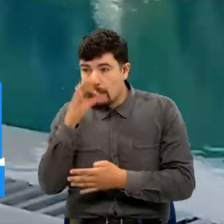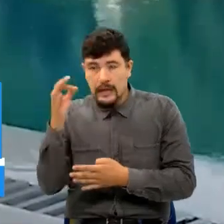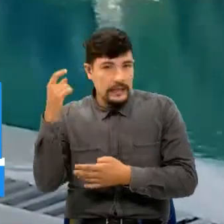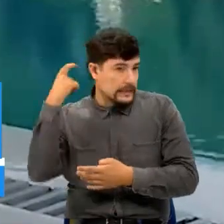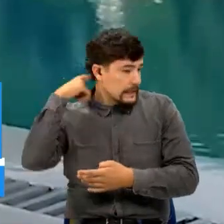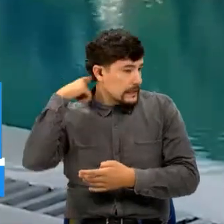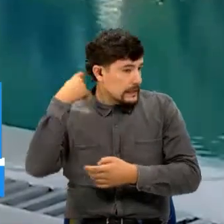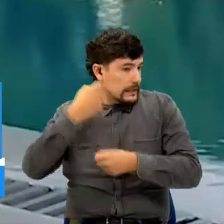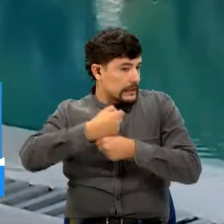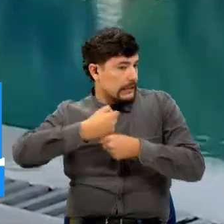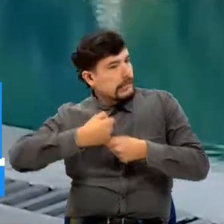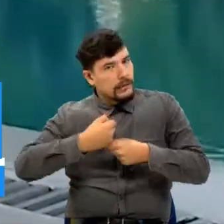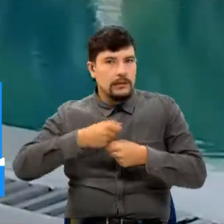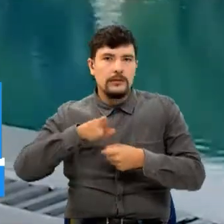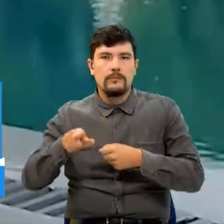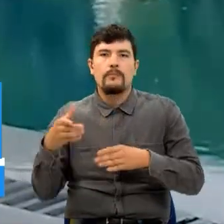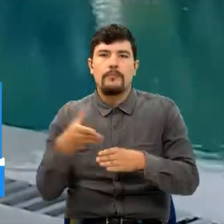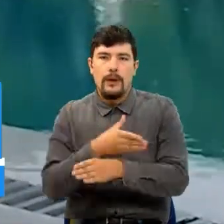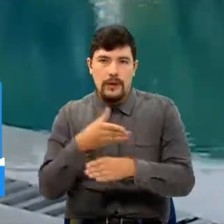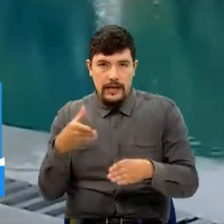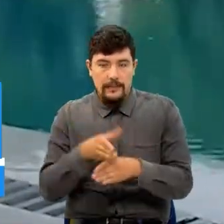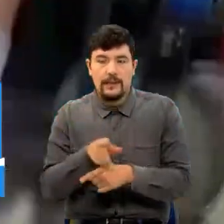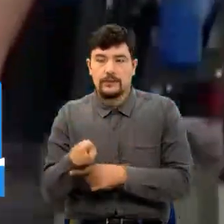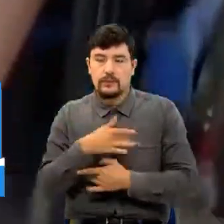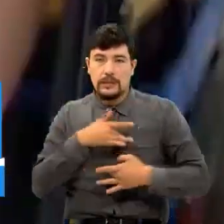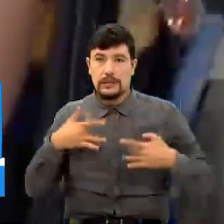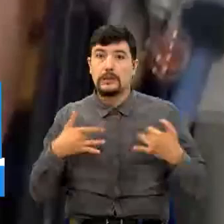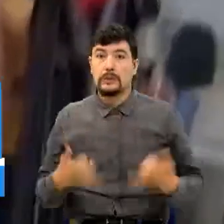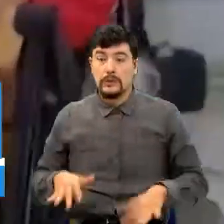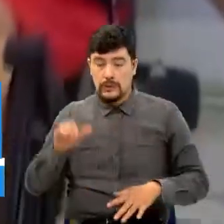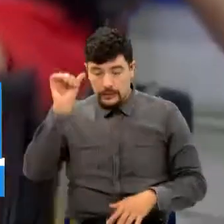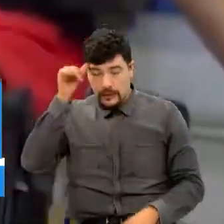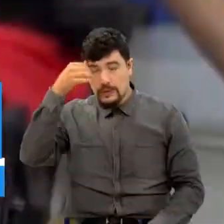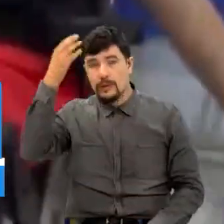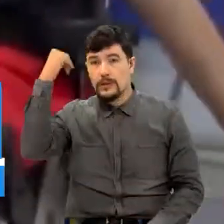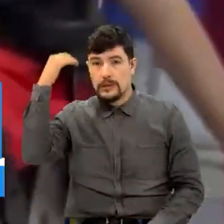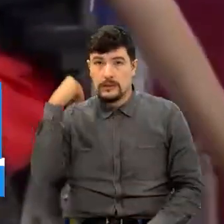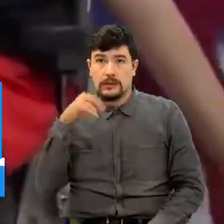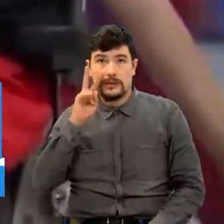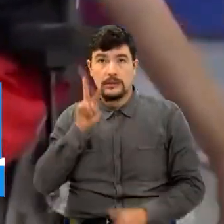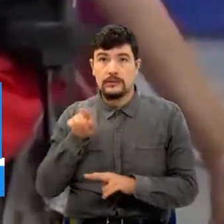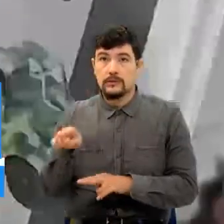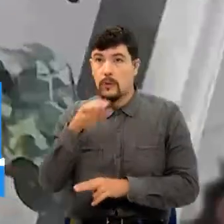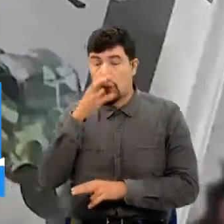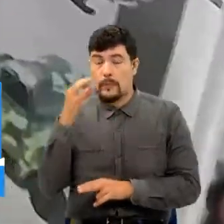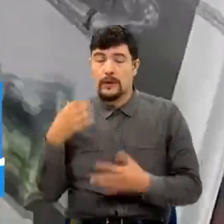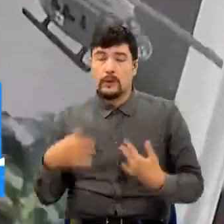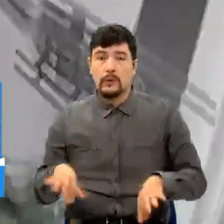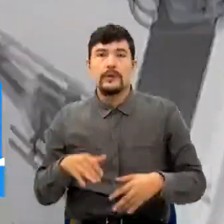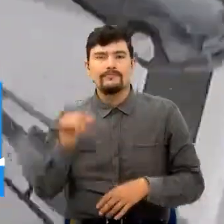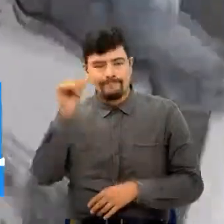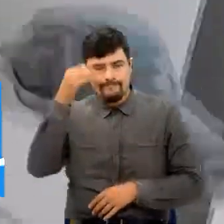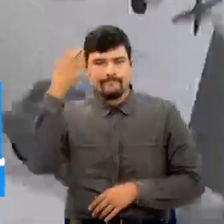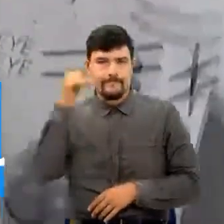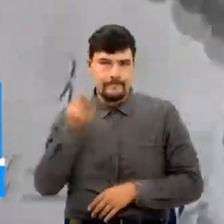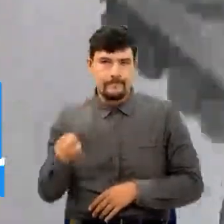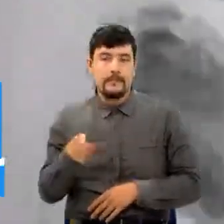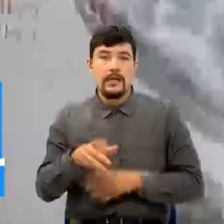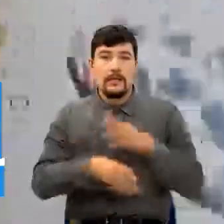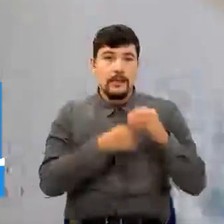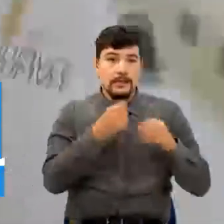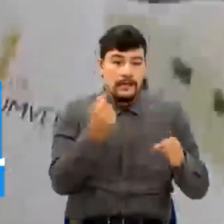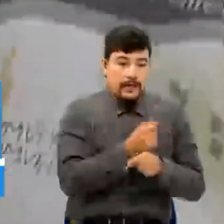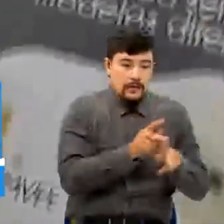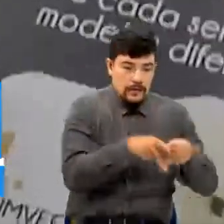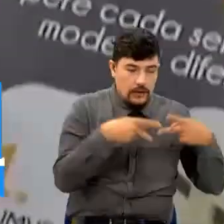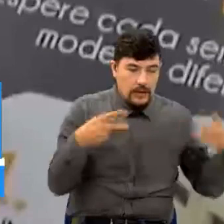Y cuando lo trajeron aquí a Cúcuta, a la Toto, me parecía increíble que al muchacho le hubiera pasado eso. Alternaba su trabajo en la prensa escrita